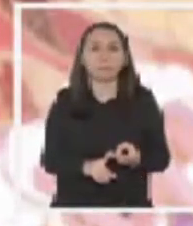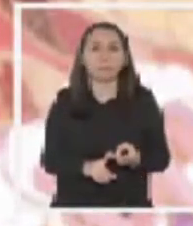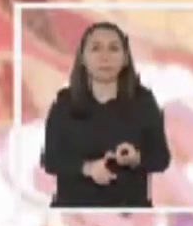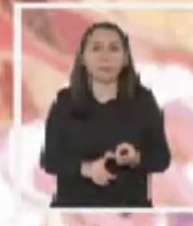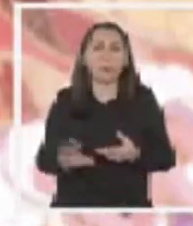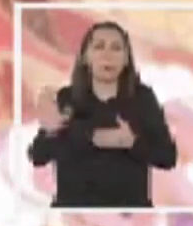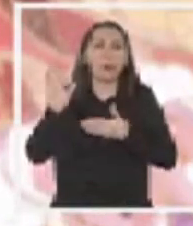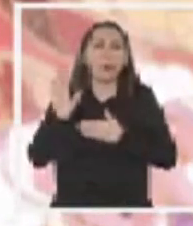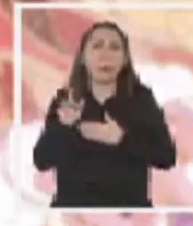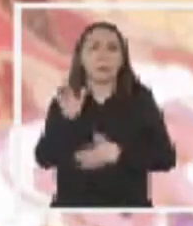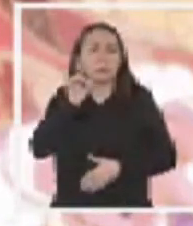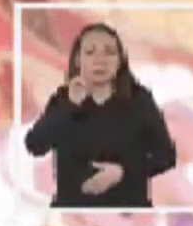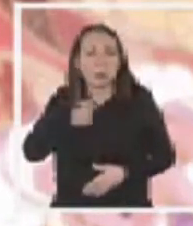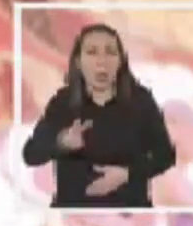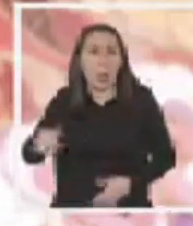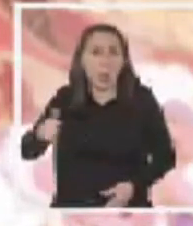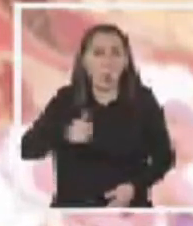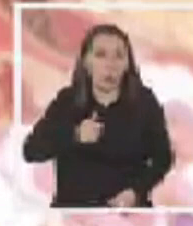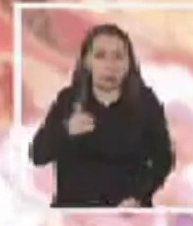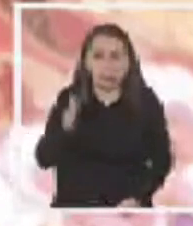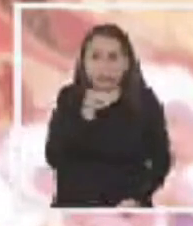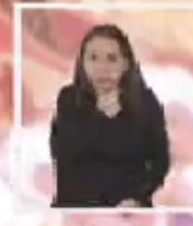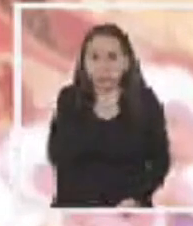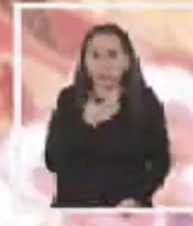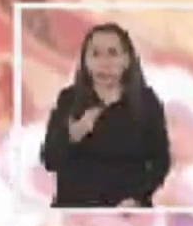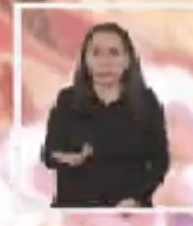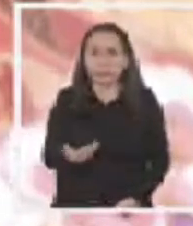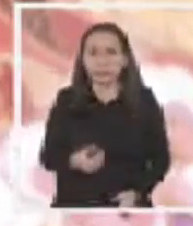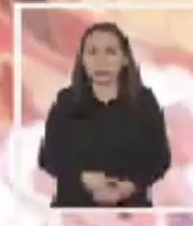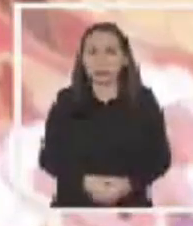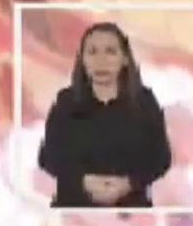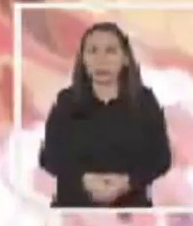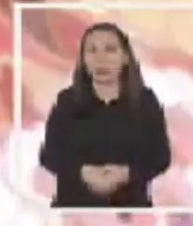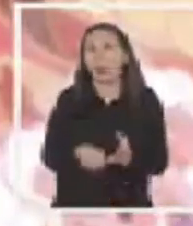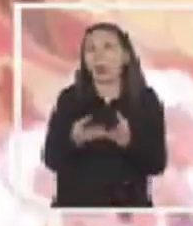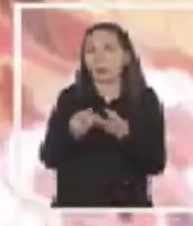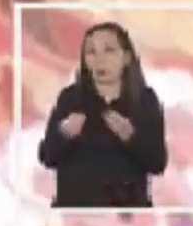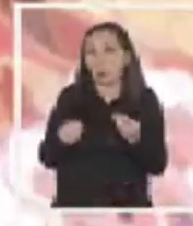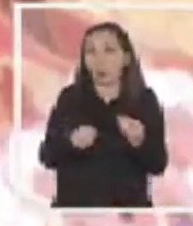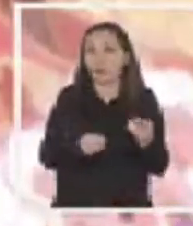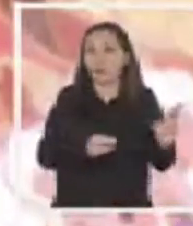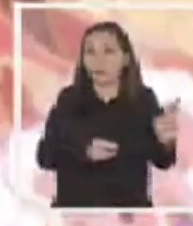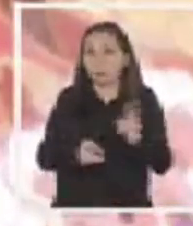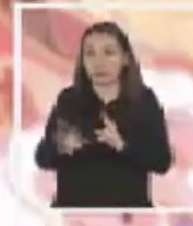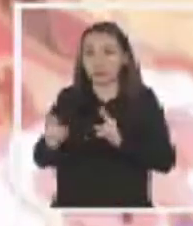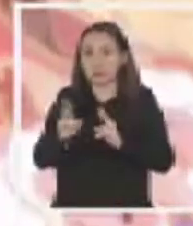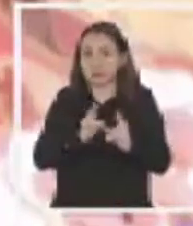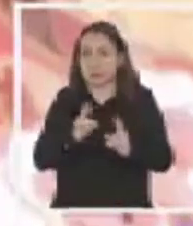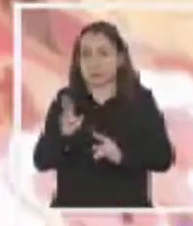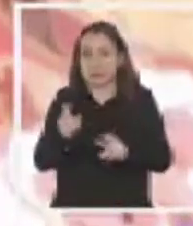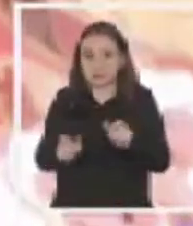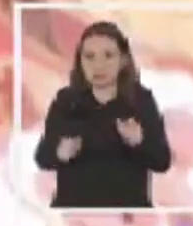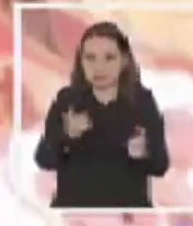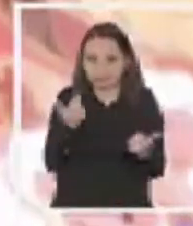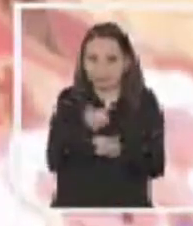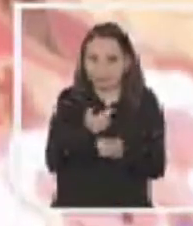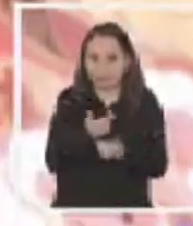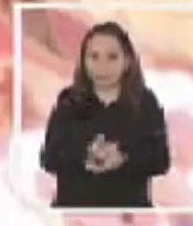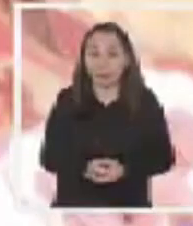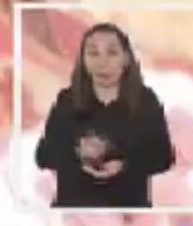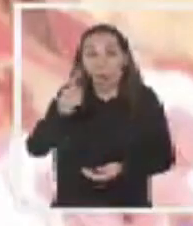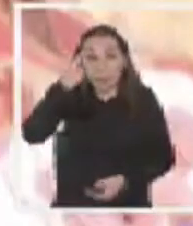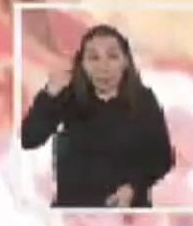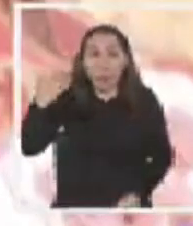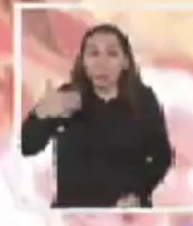promesas incumplidas para hacer suave y yo creo que es